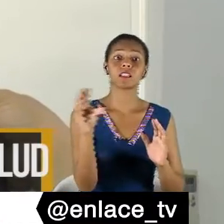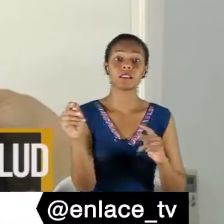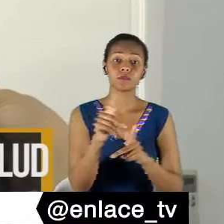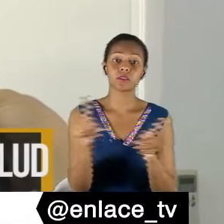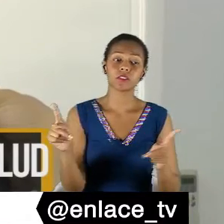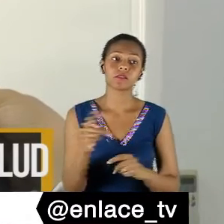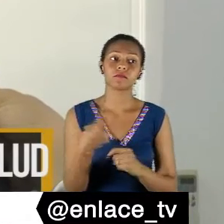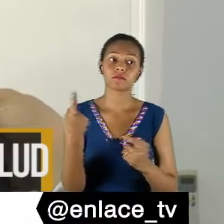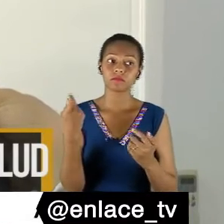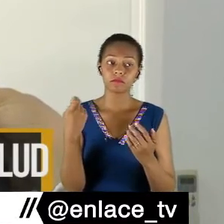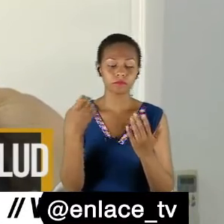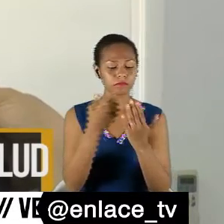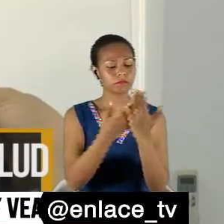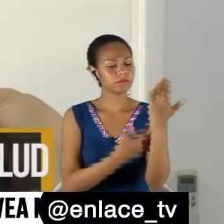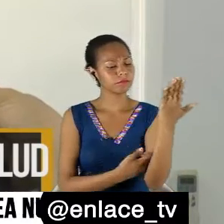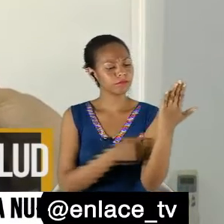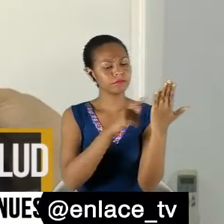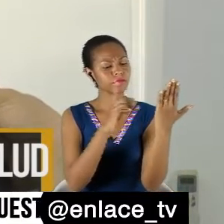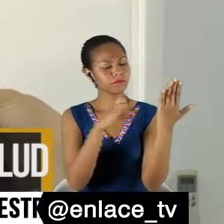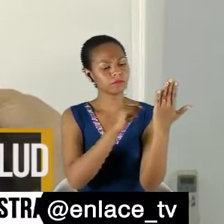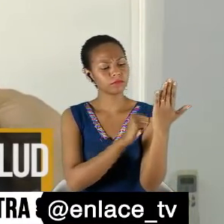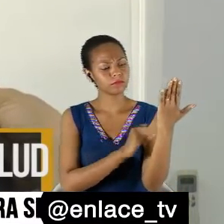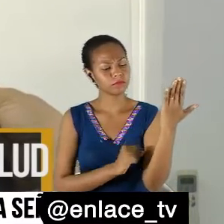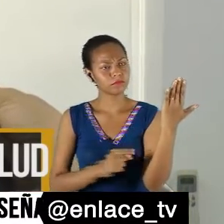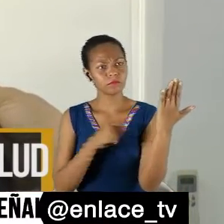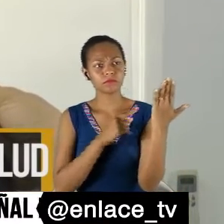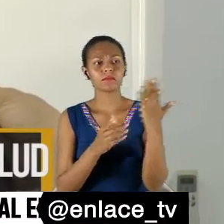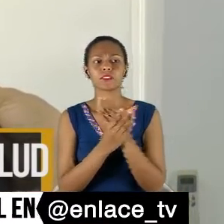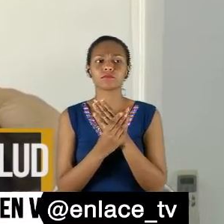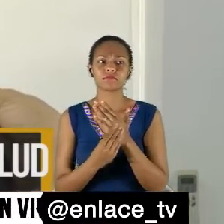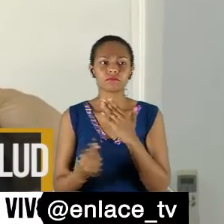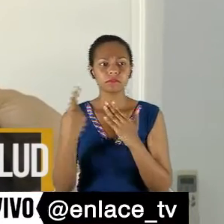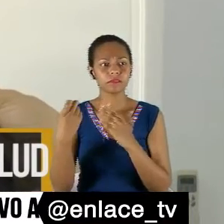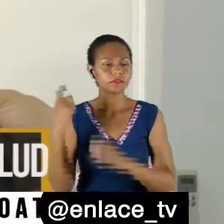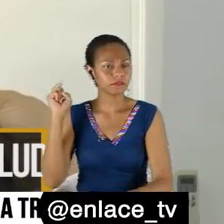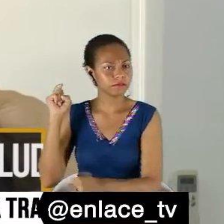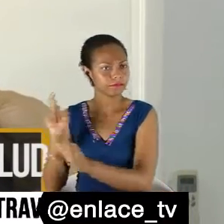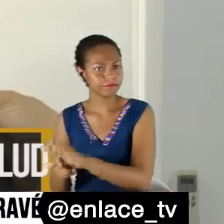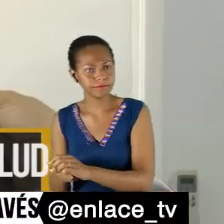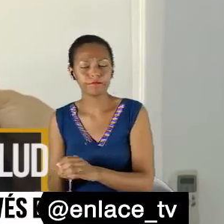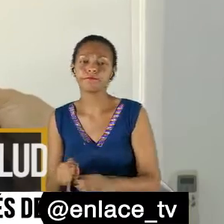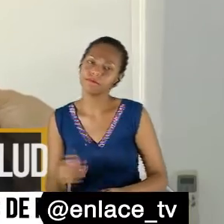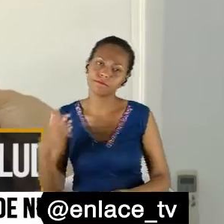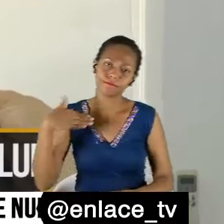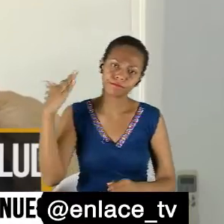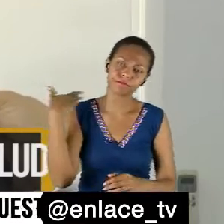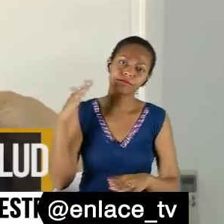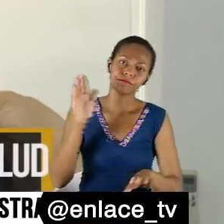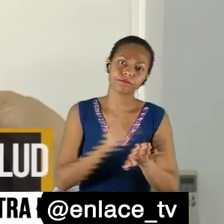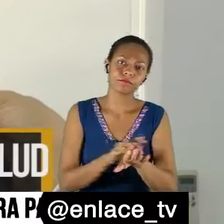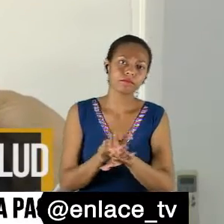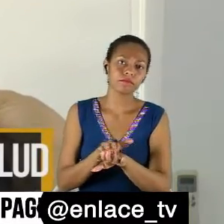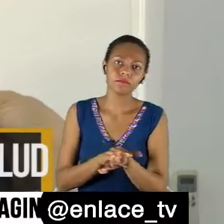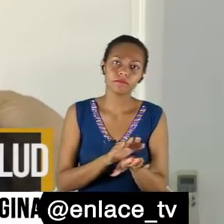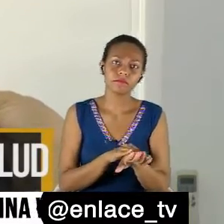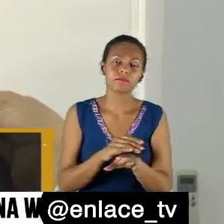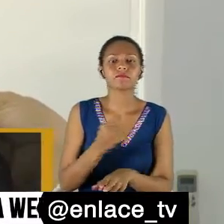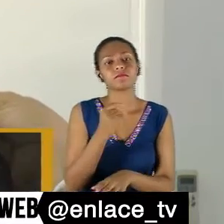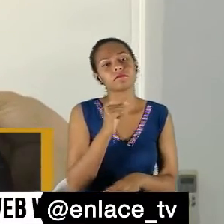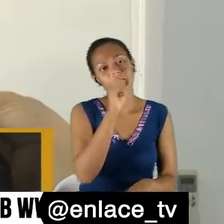en la base de datos identificadas como población pobre no asegurada, que como lo había dicho anteriormente, son todas las personas que están en los estratos 1 y